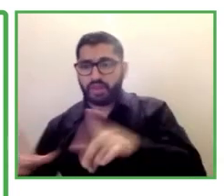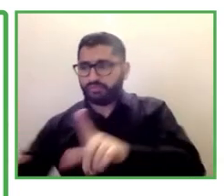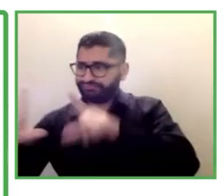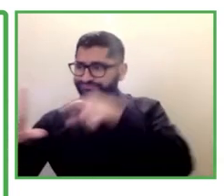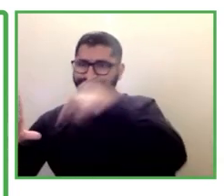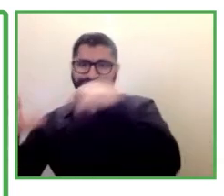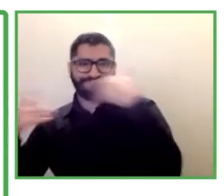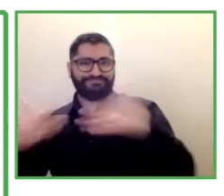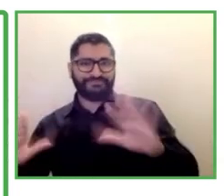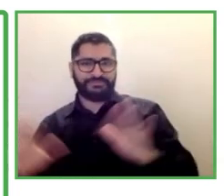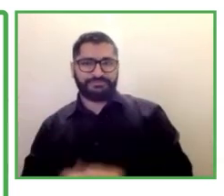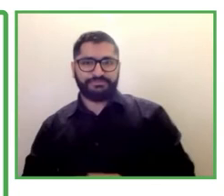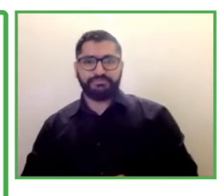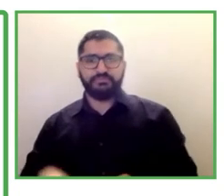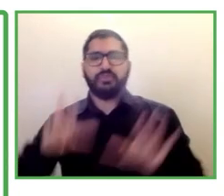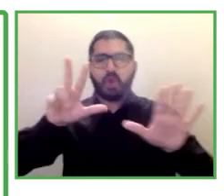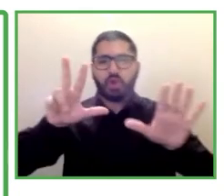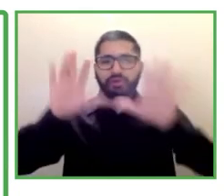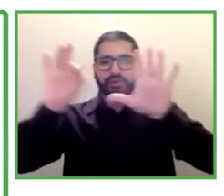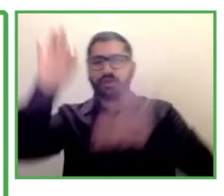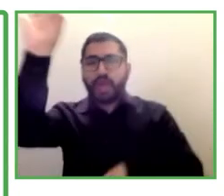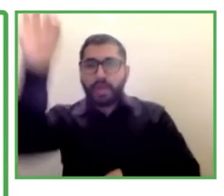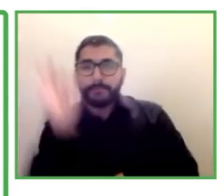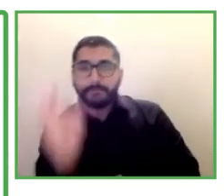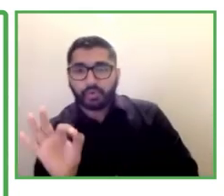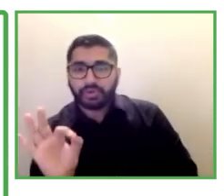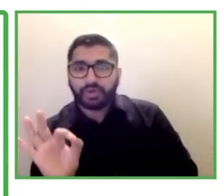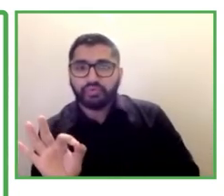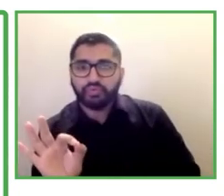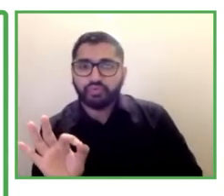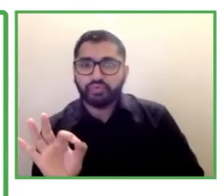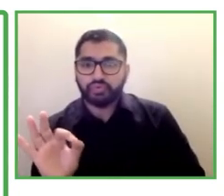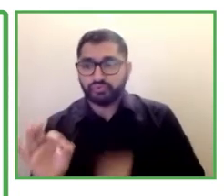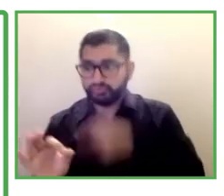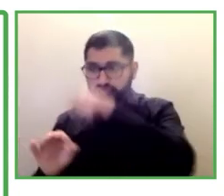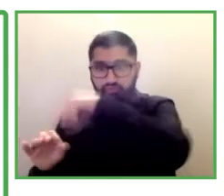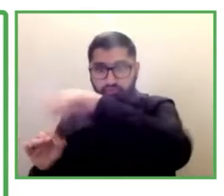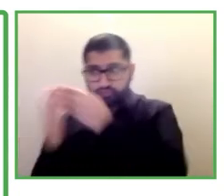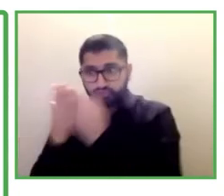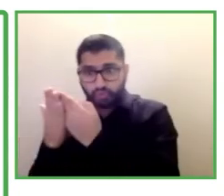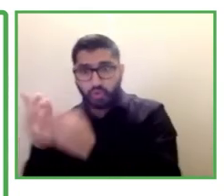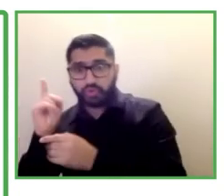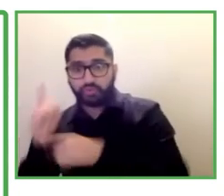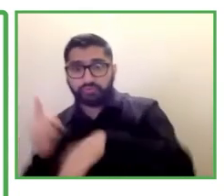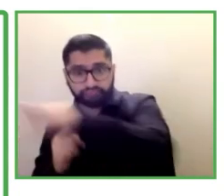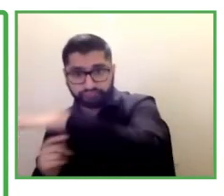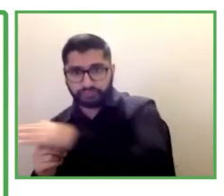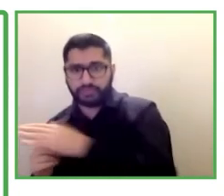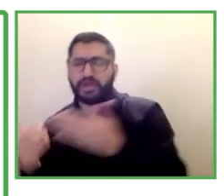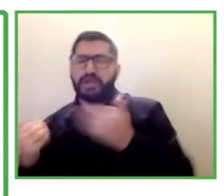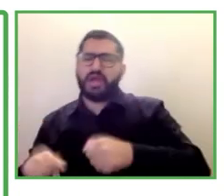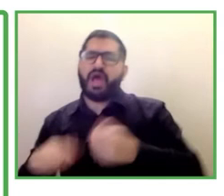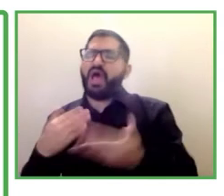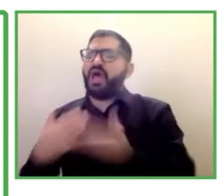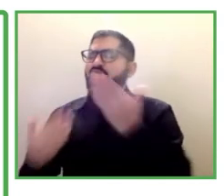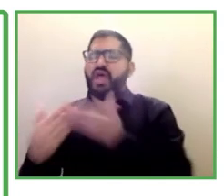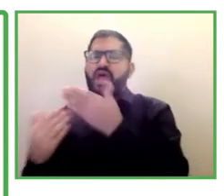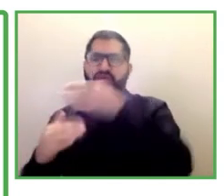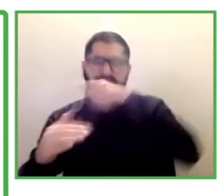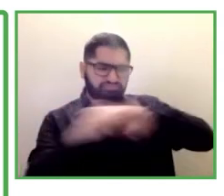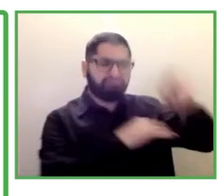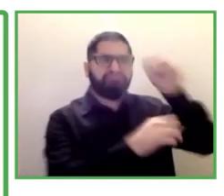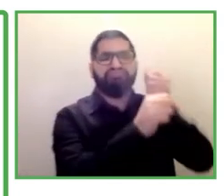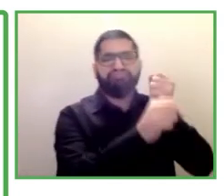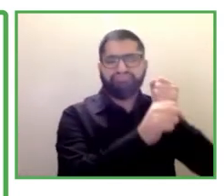encontraron empleo en algo relacionado a sus estudios, en comparación con los 58% que no participaron en